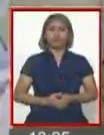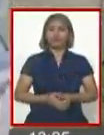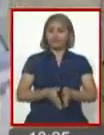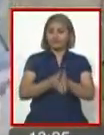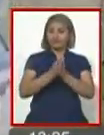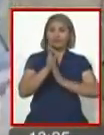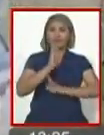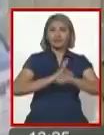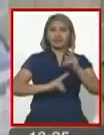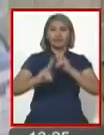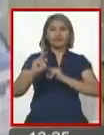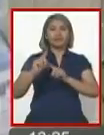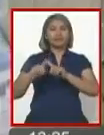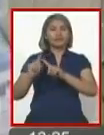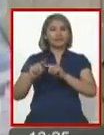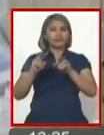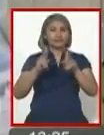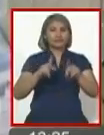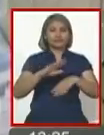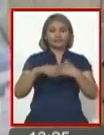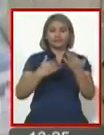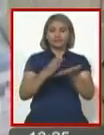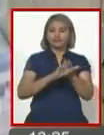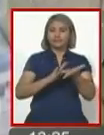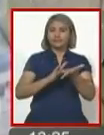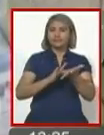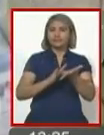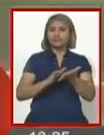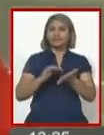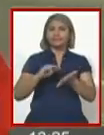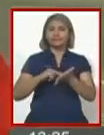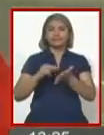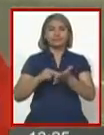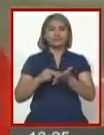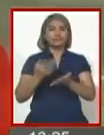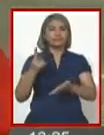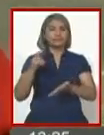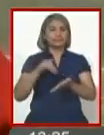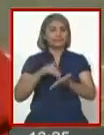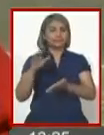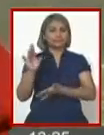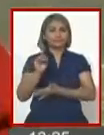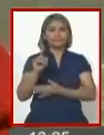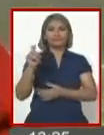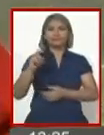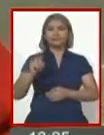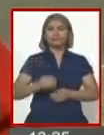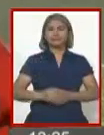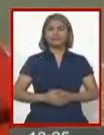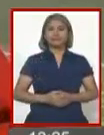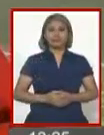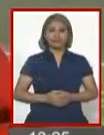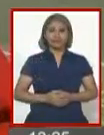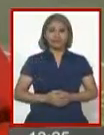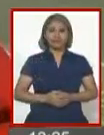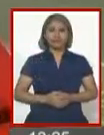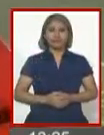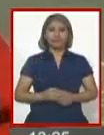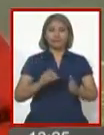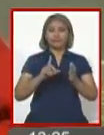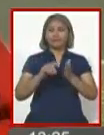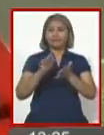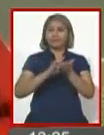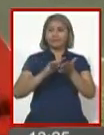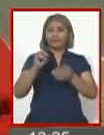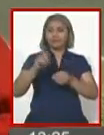Eso yo le pediría a la población, y todos estos medicamentos me sale 2.000 bolivianos necesito, y los